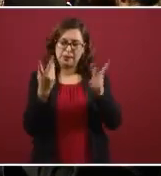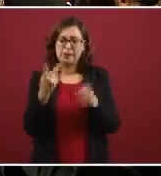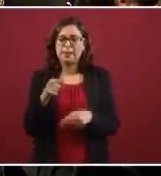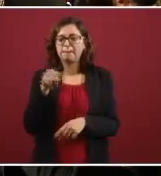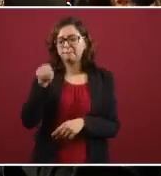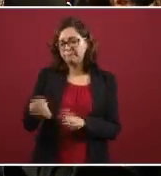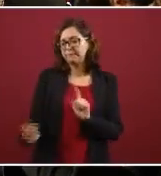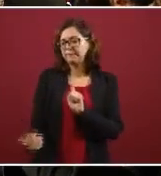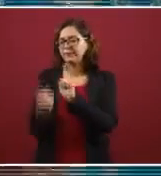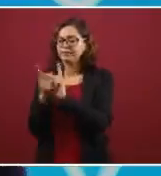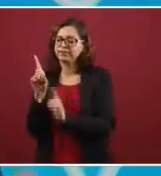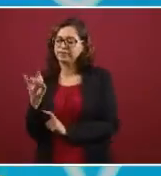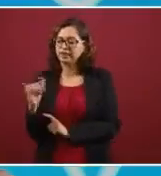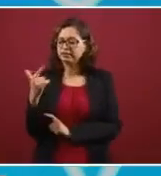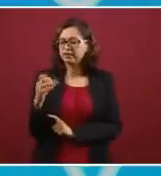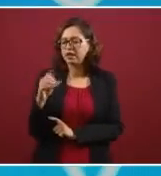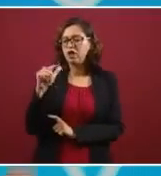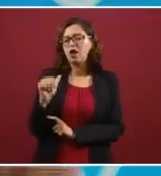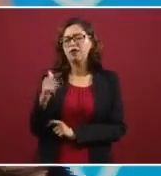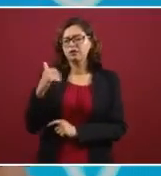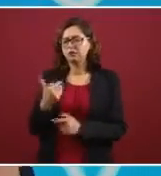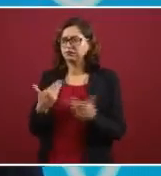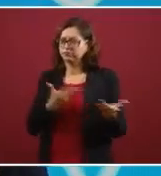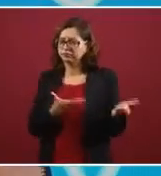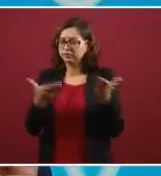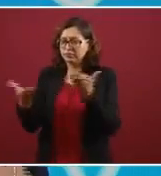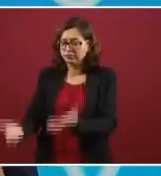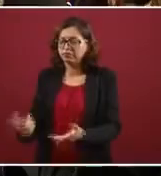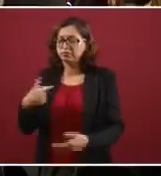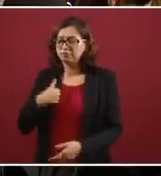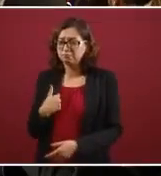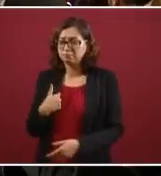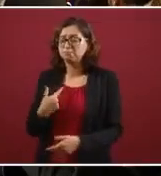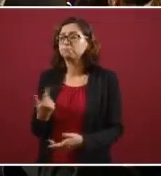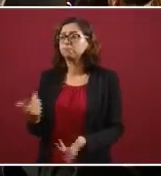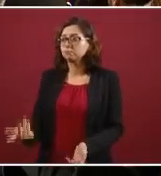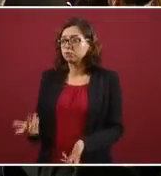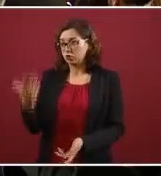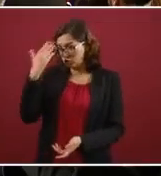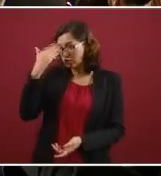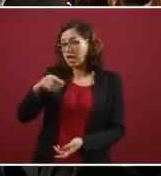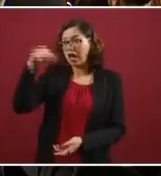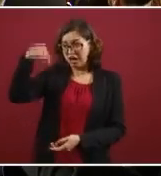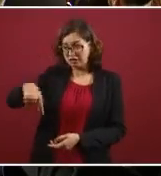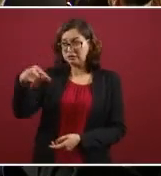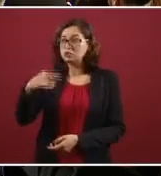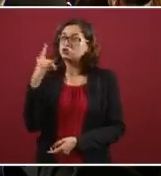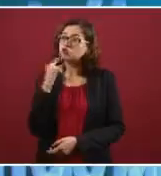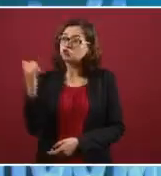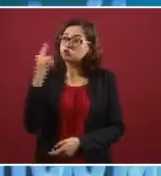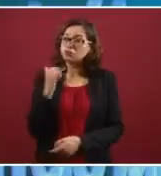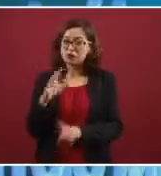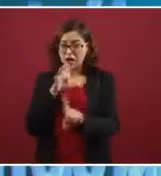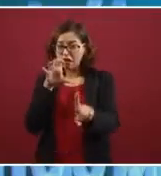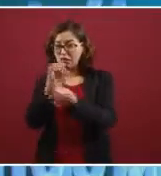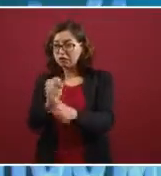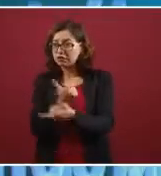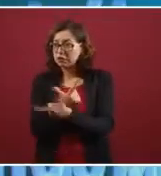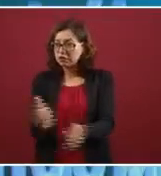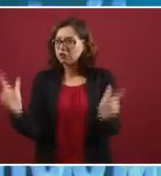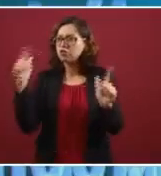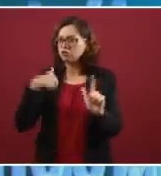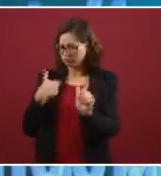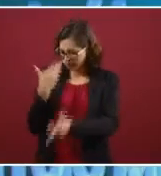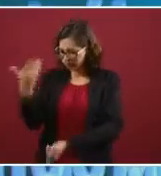Diego Álvarez y le dijo: sabiendo que aquí se pelea por la libertad, he venido a ver en qué puedo ser